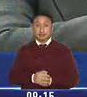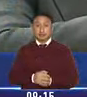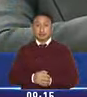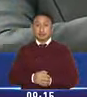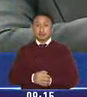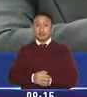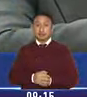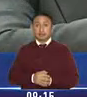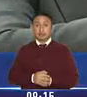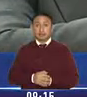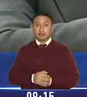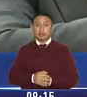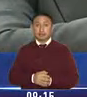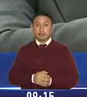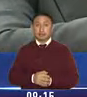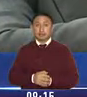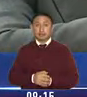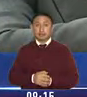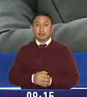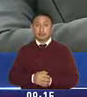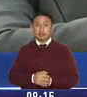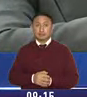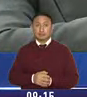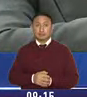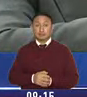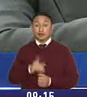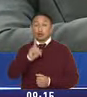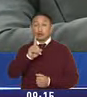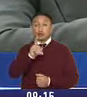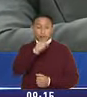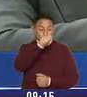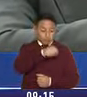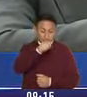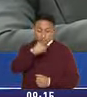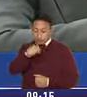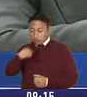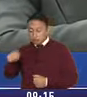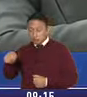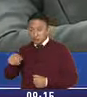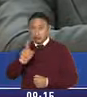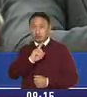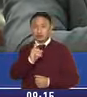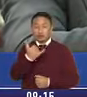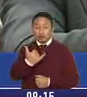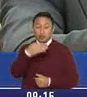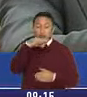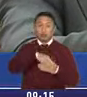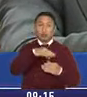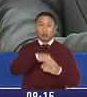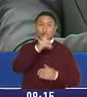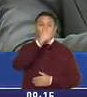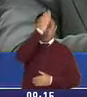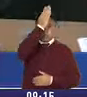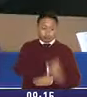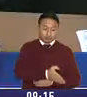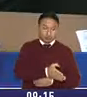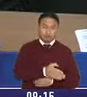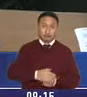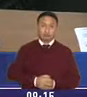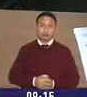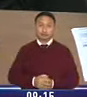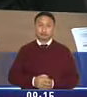papeletas de forma unipersonal. La forma de votación ahora es en plancha.